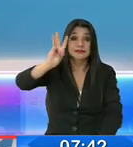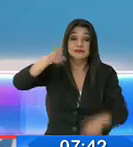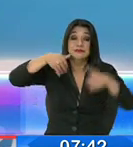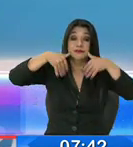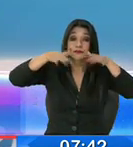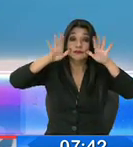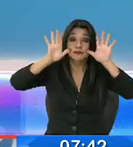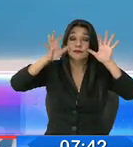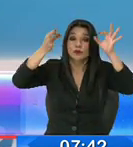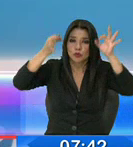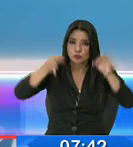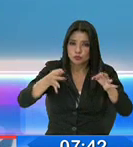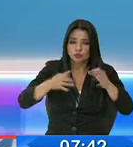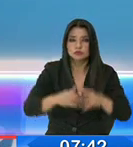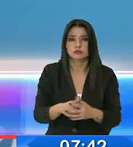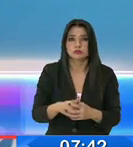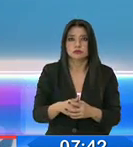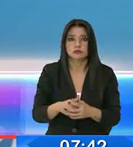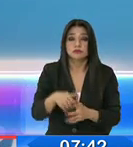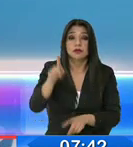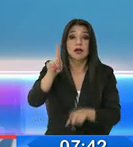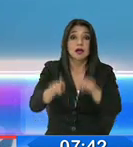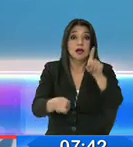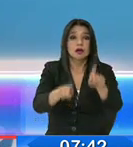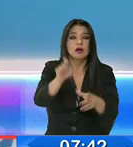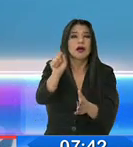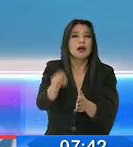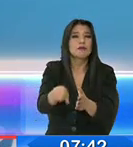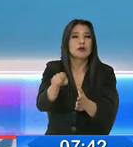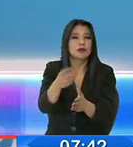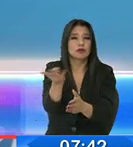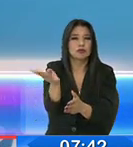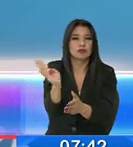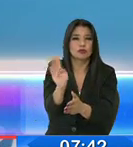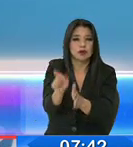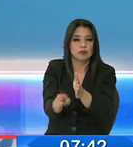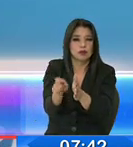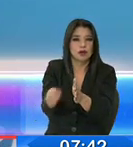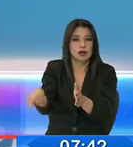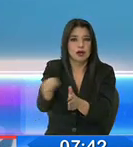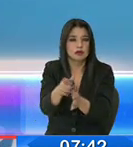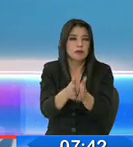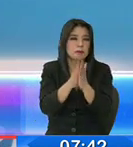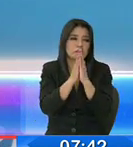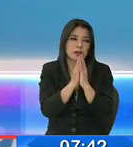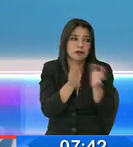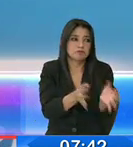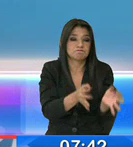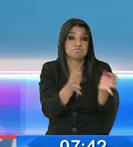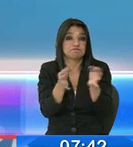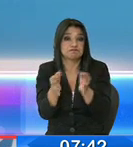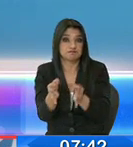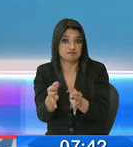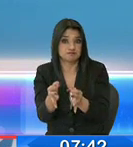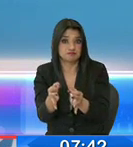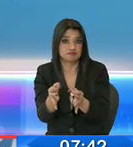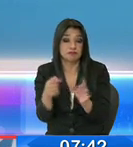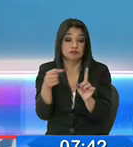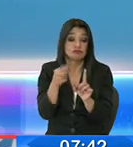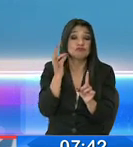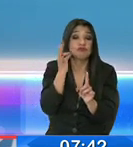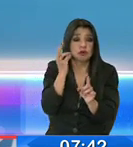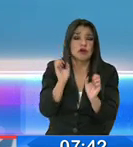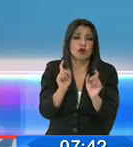y algunos de los abogados de los procesados solicitaron un aplazamiento ella obviamente